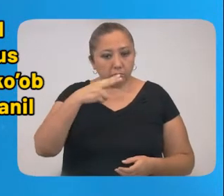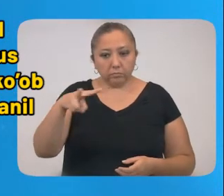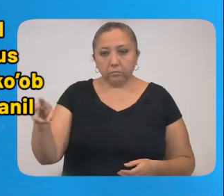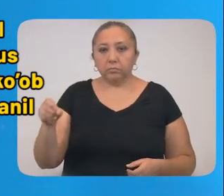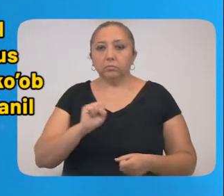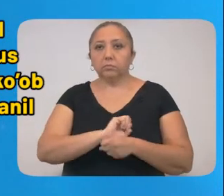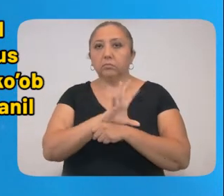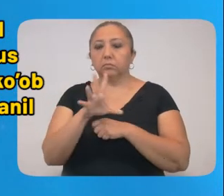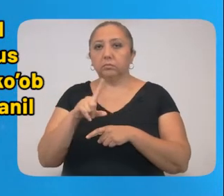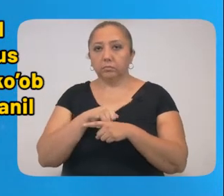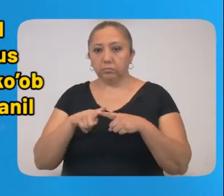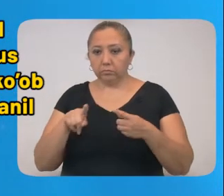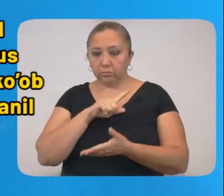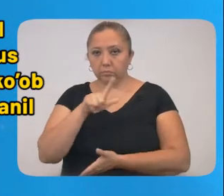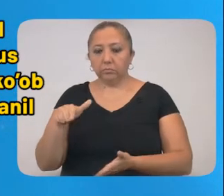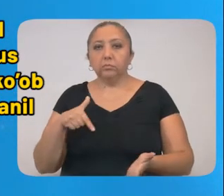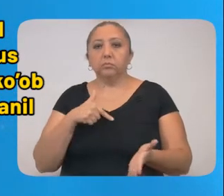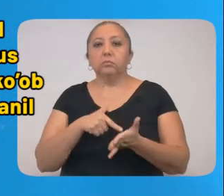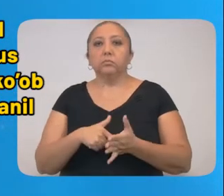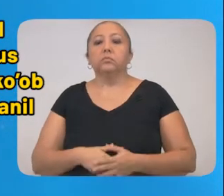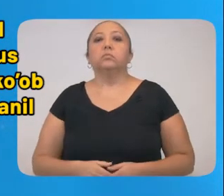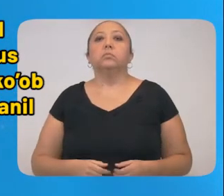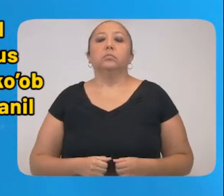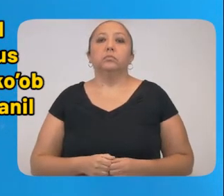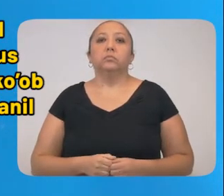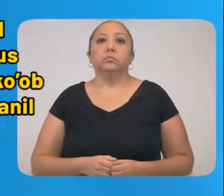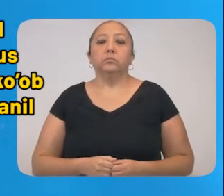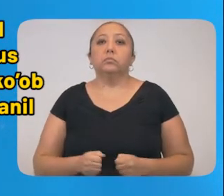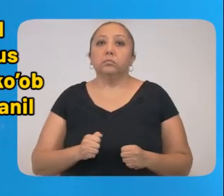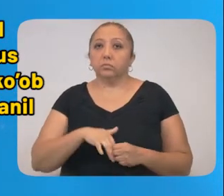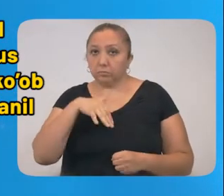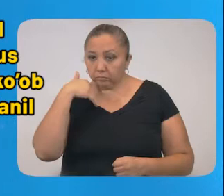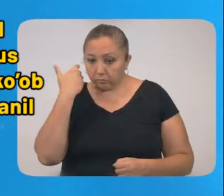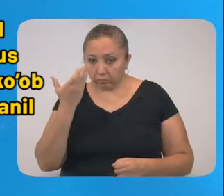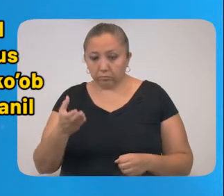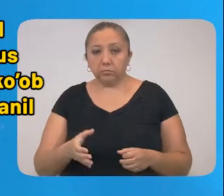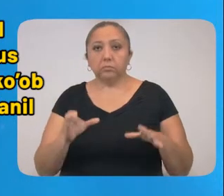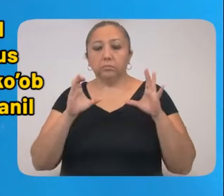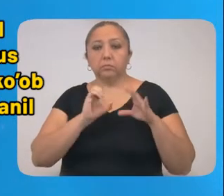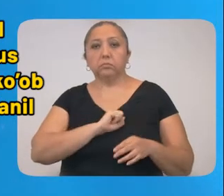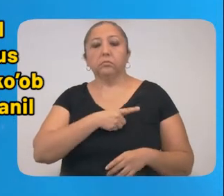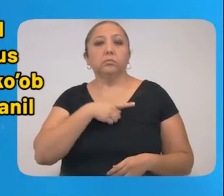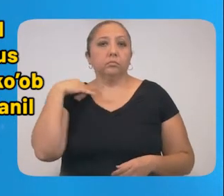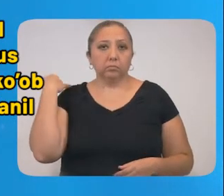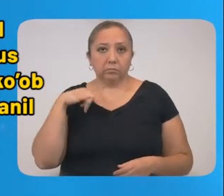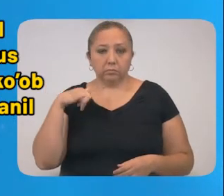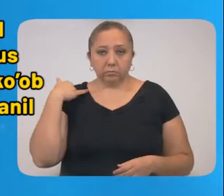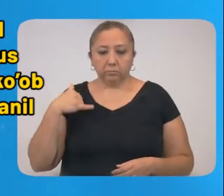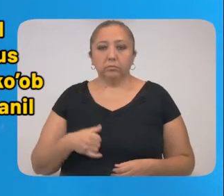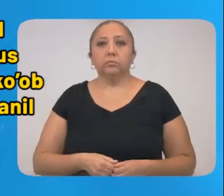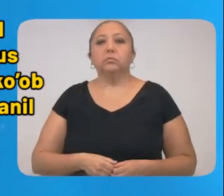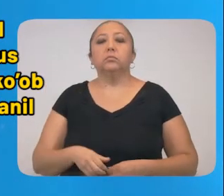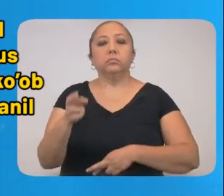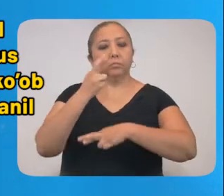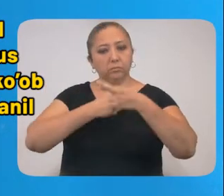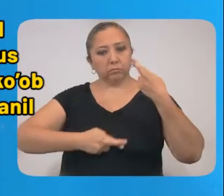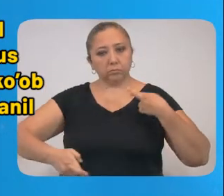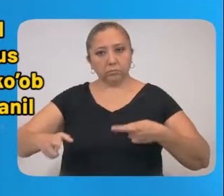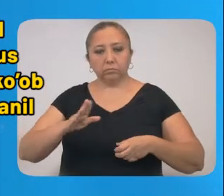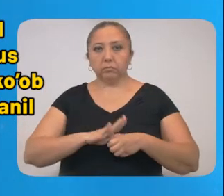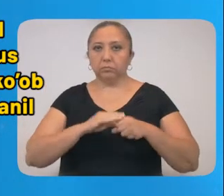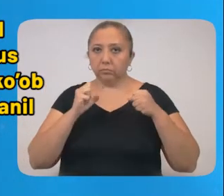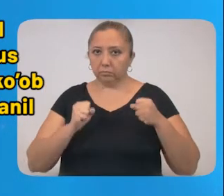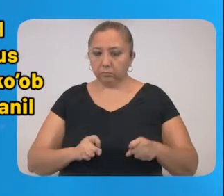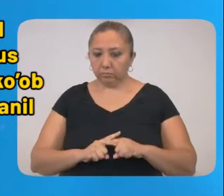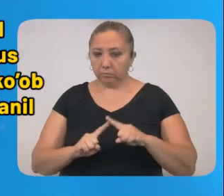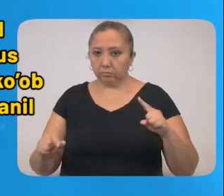detectar coronavirus en lugares determinados y estratégicos, con el objetivo de proteger la salud de los yucatecos y preparar un retorno